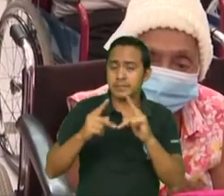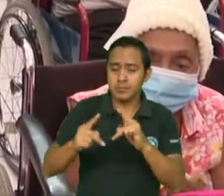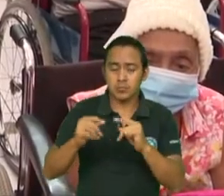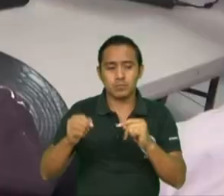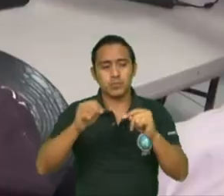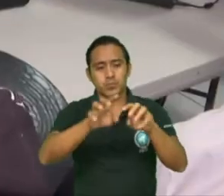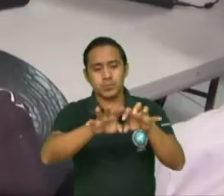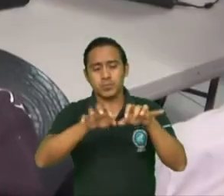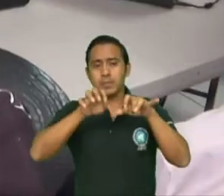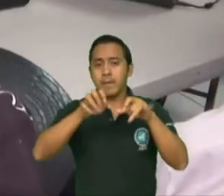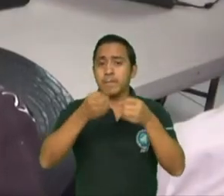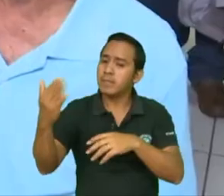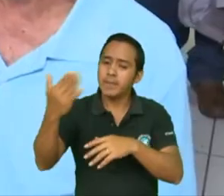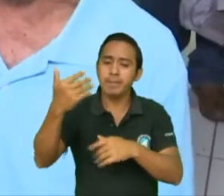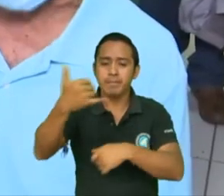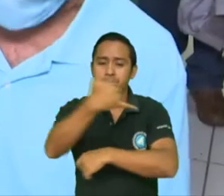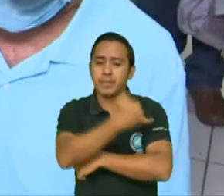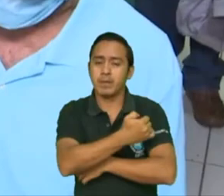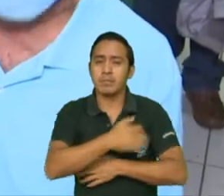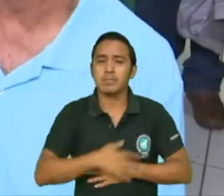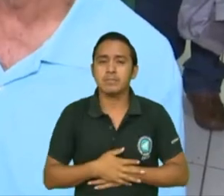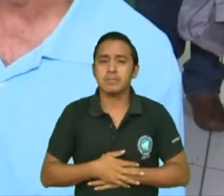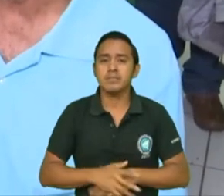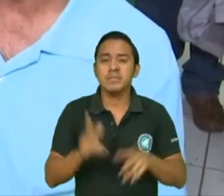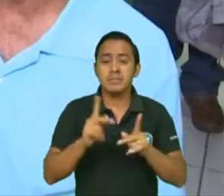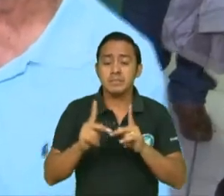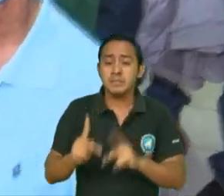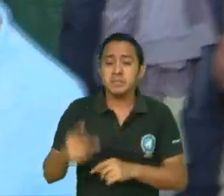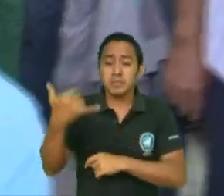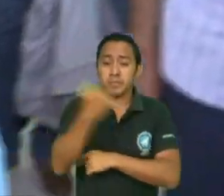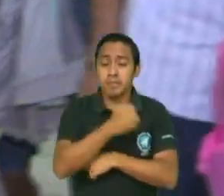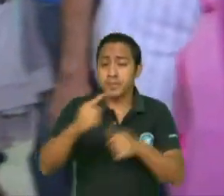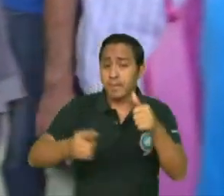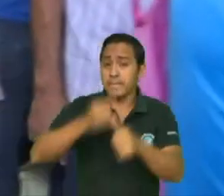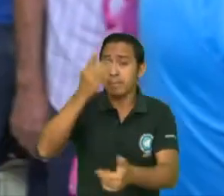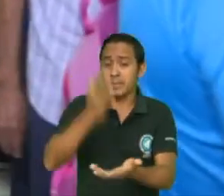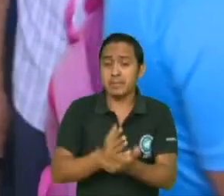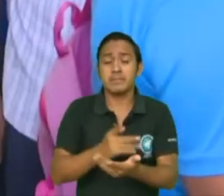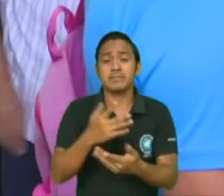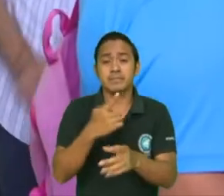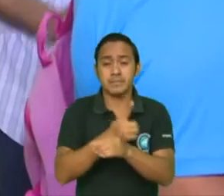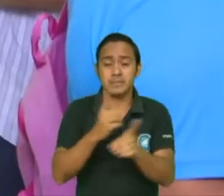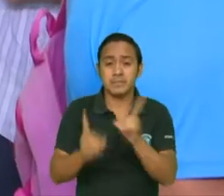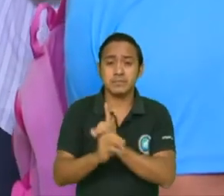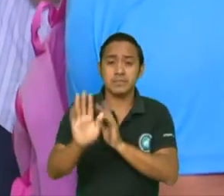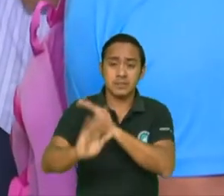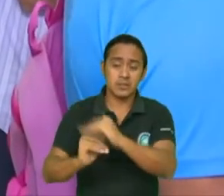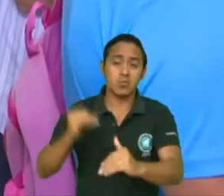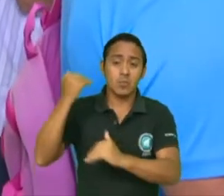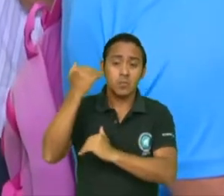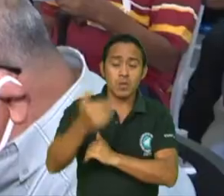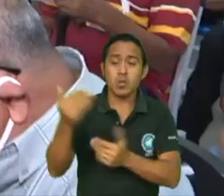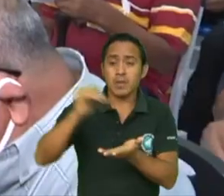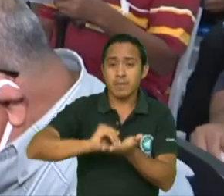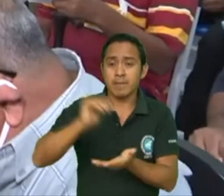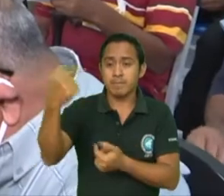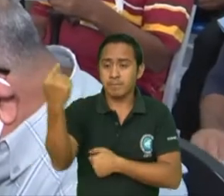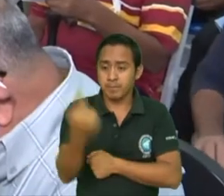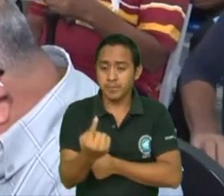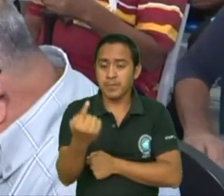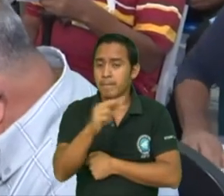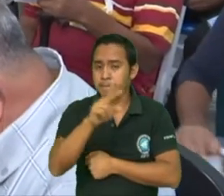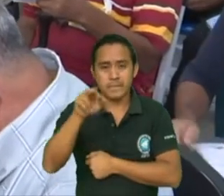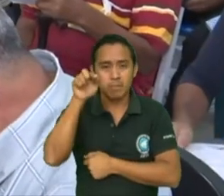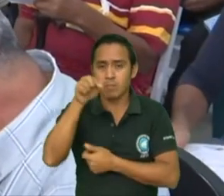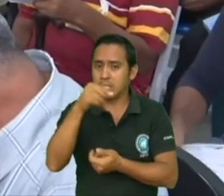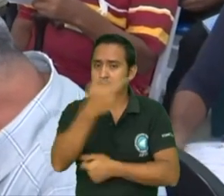vulnerabilidad. Los expertos también advierten sobre la falta de información y recordó que el personal de salud debe estar entre los